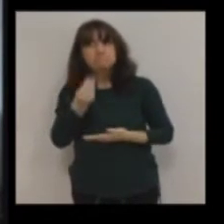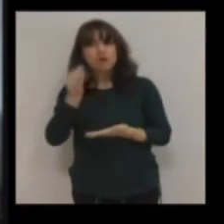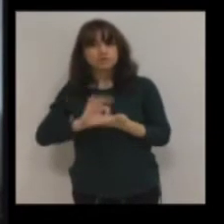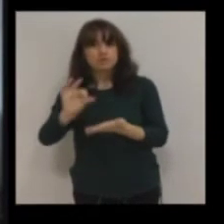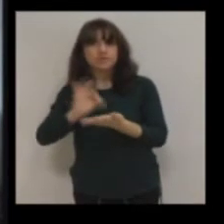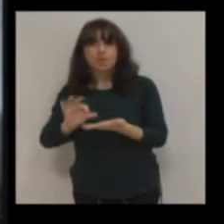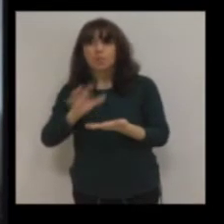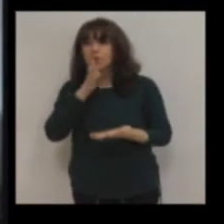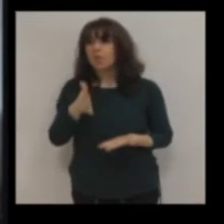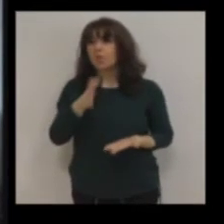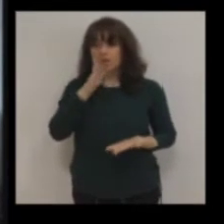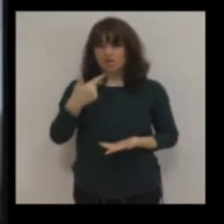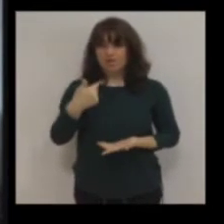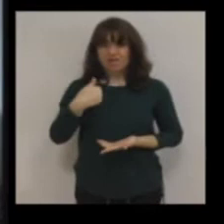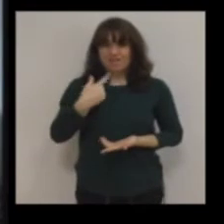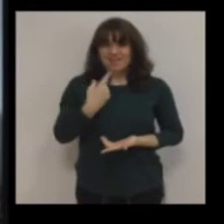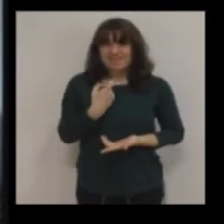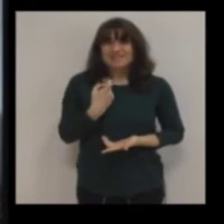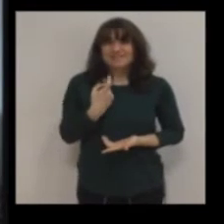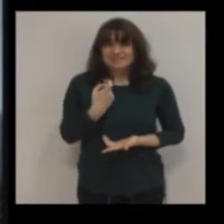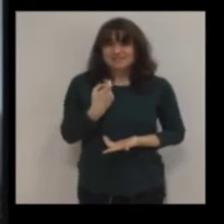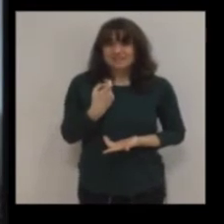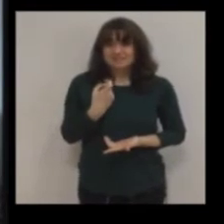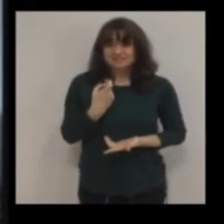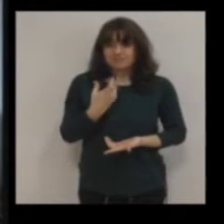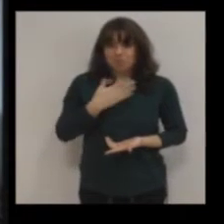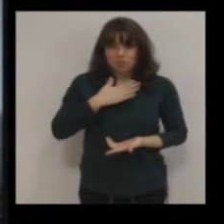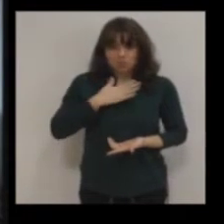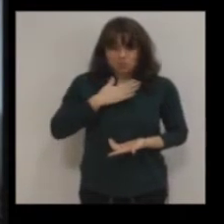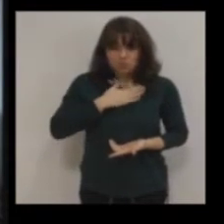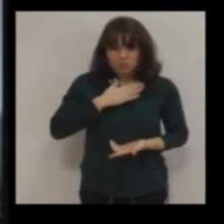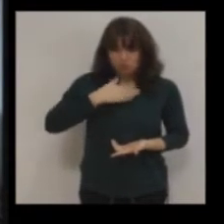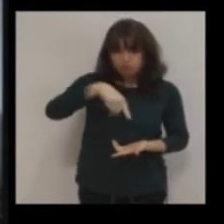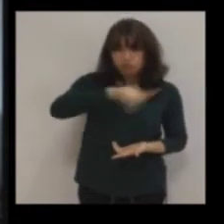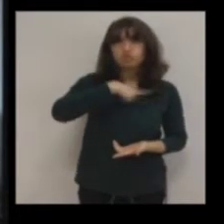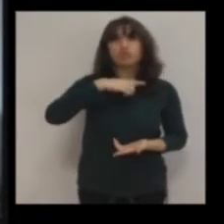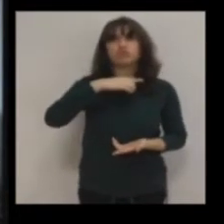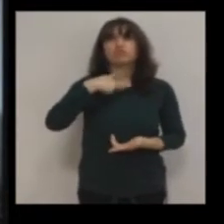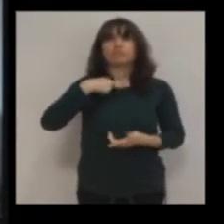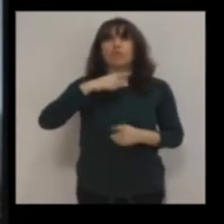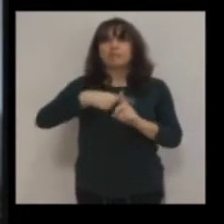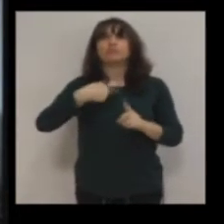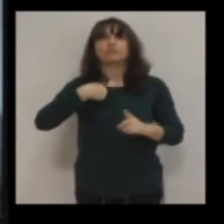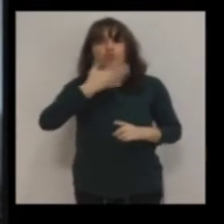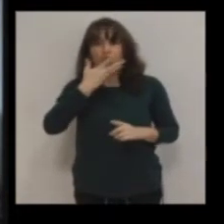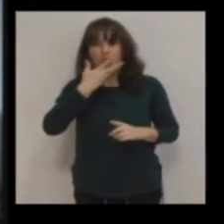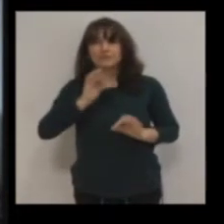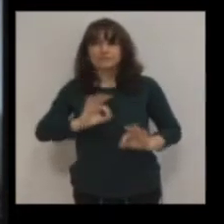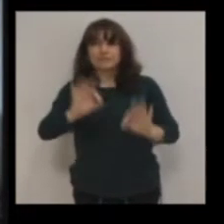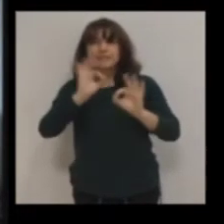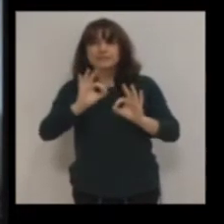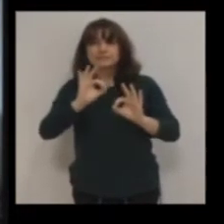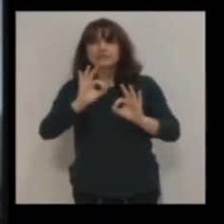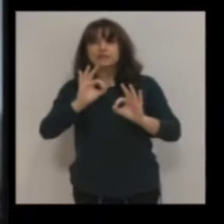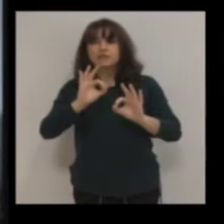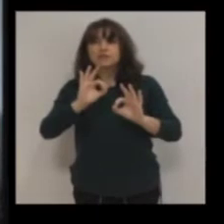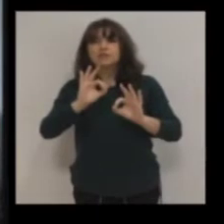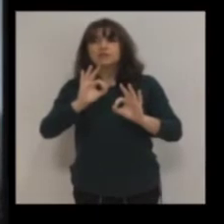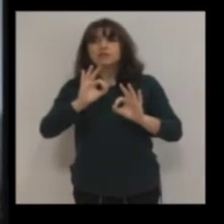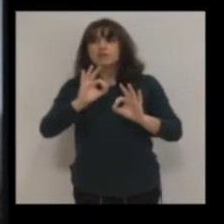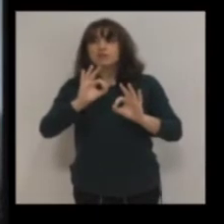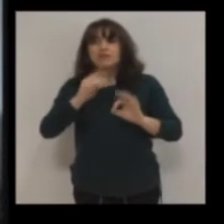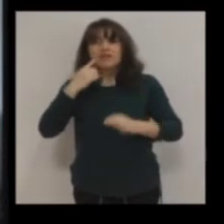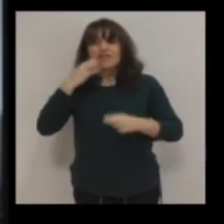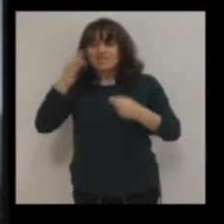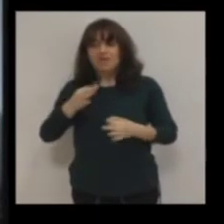necesita de nosotros y de nuestros conocimientos especiales la persona con discapacidad, sino todo